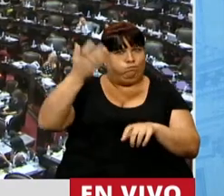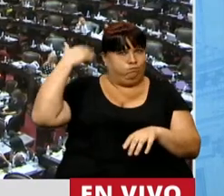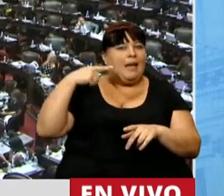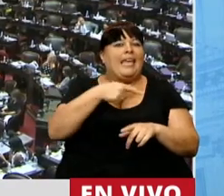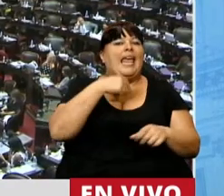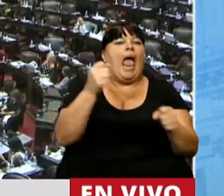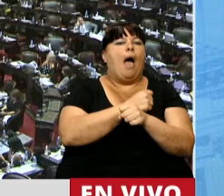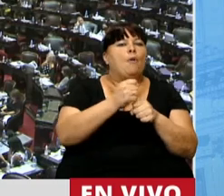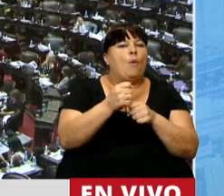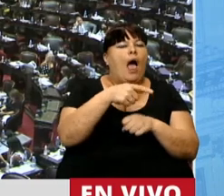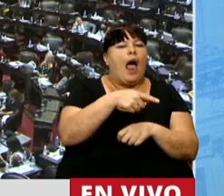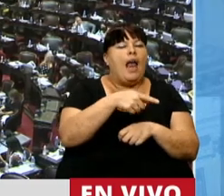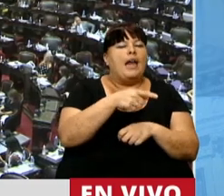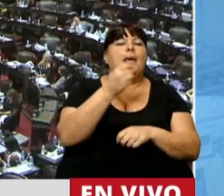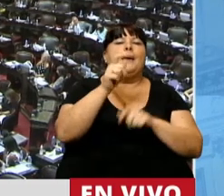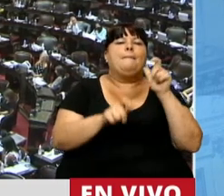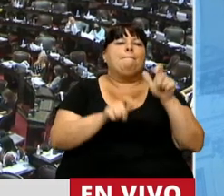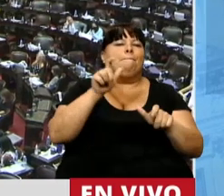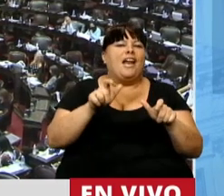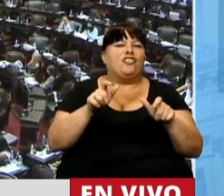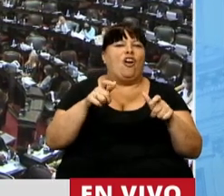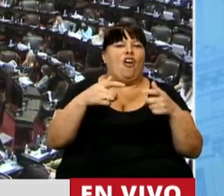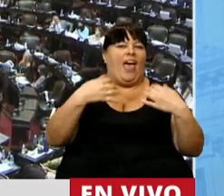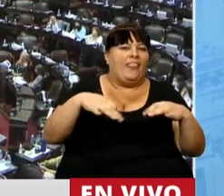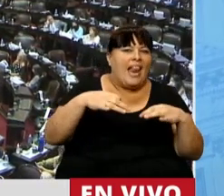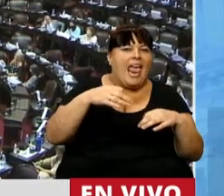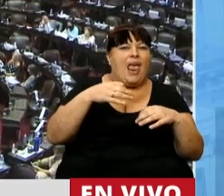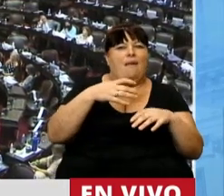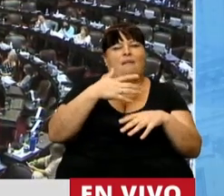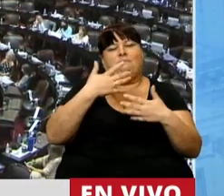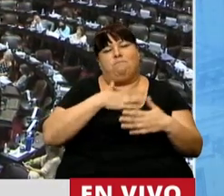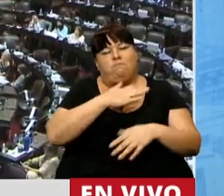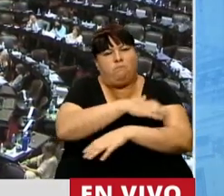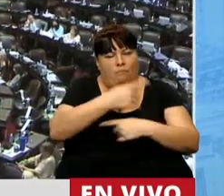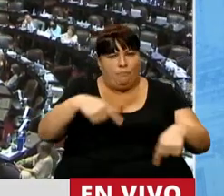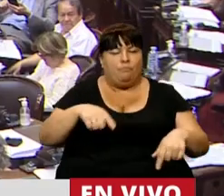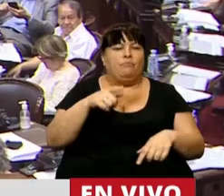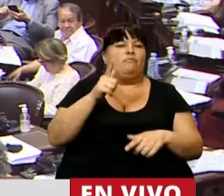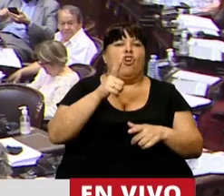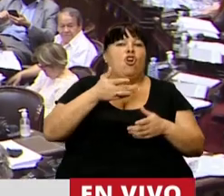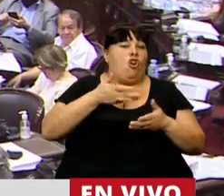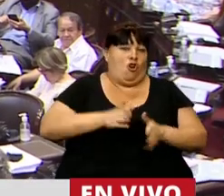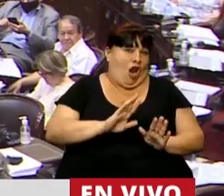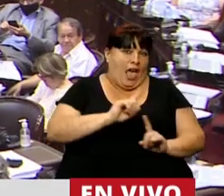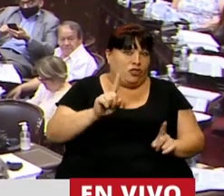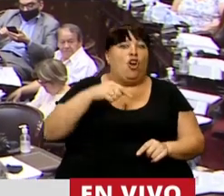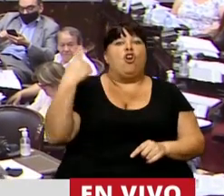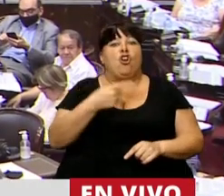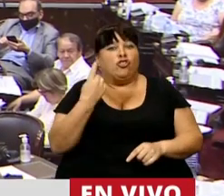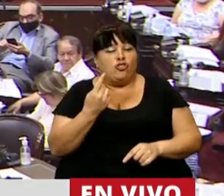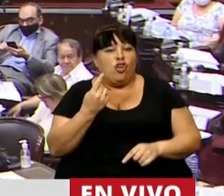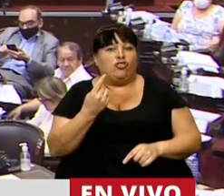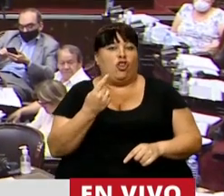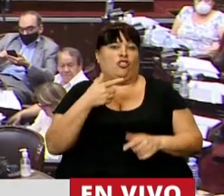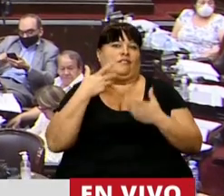ser aprobado, a las personas indefensas y a los vulnerables, a aquellos que no nacieron y nosotros